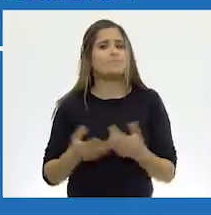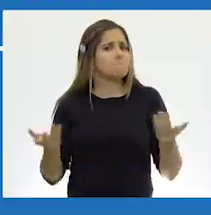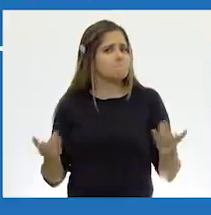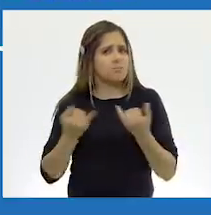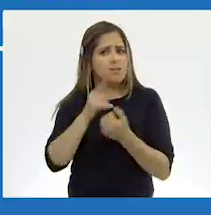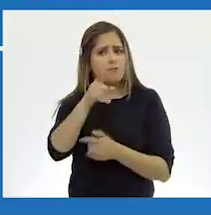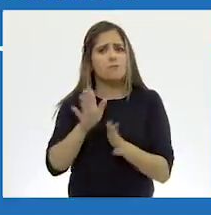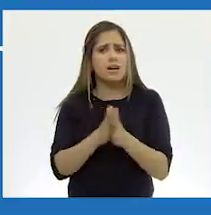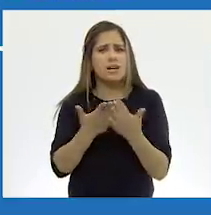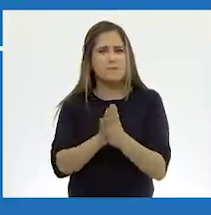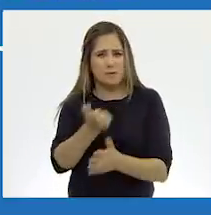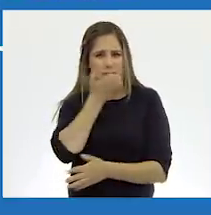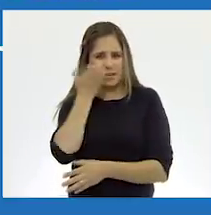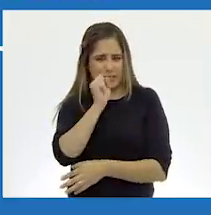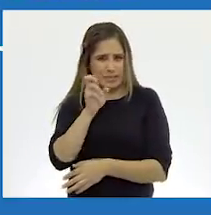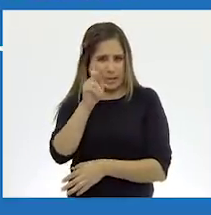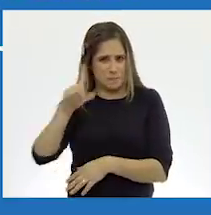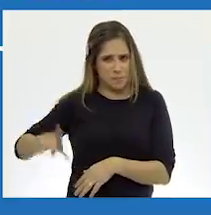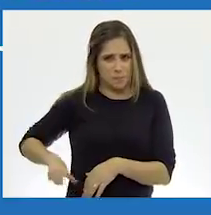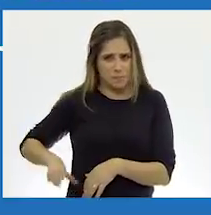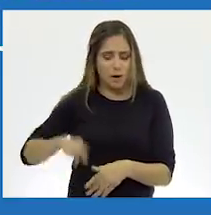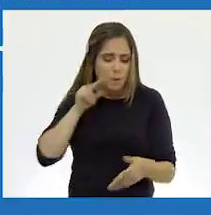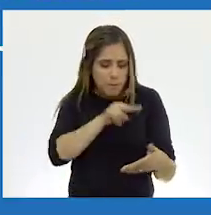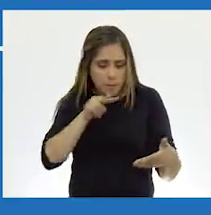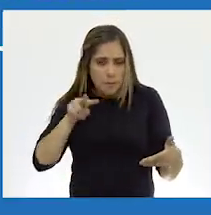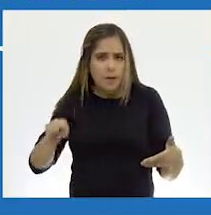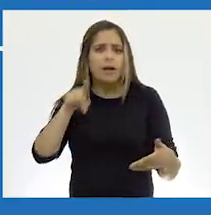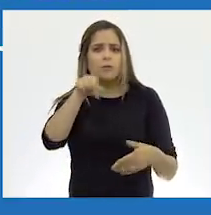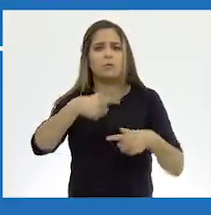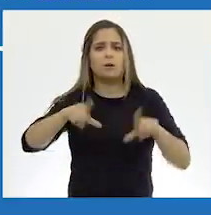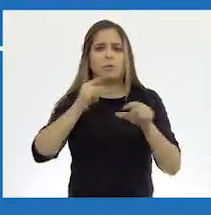También puedes encontrar los libros de texto en la página